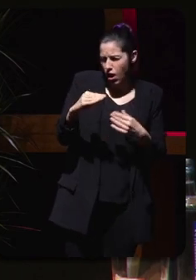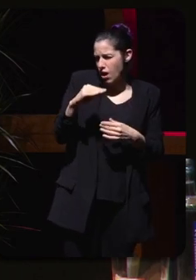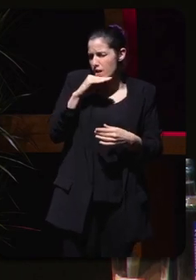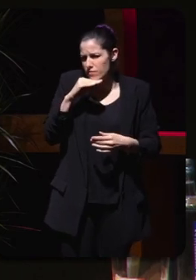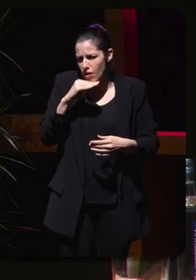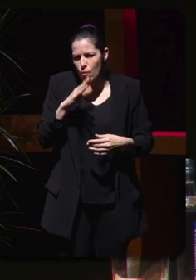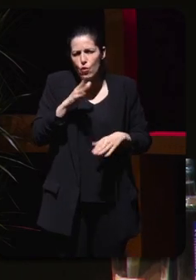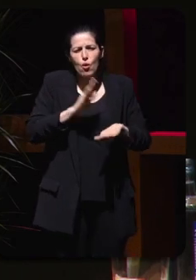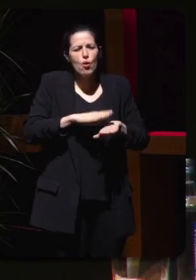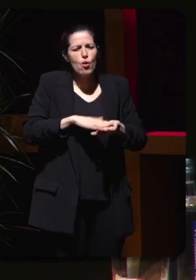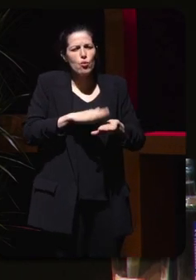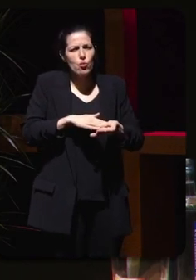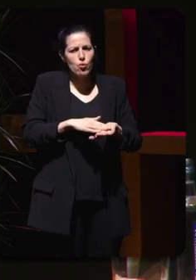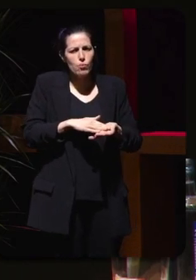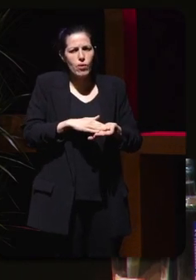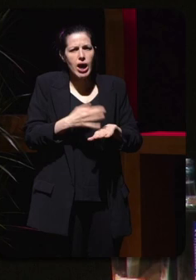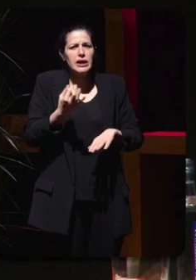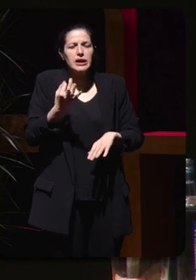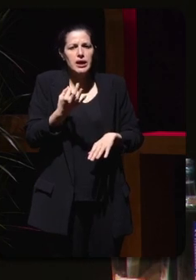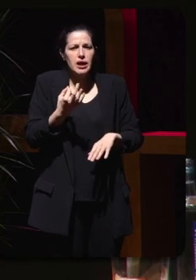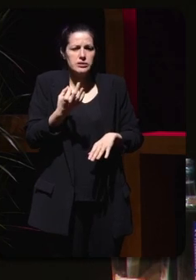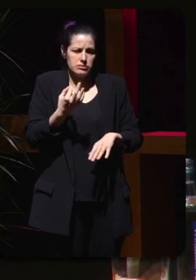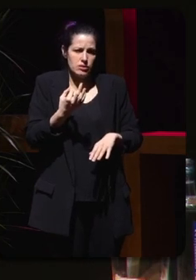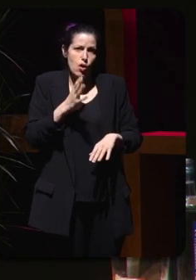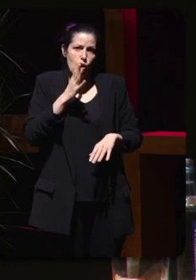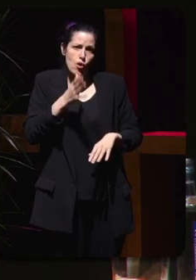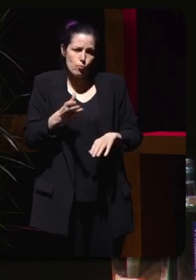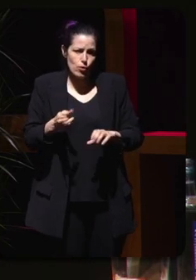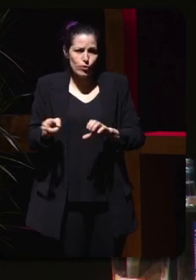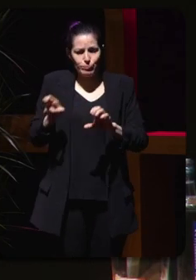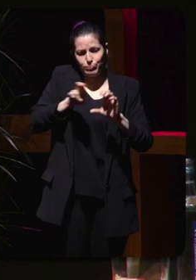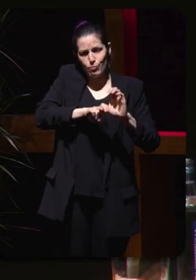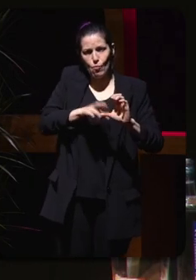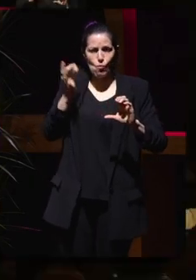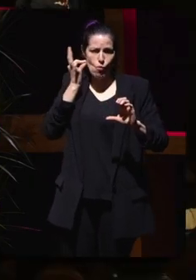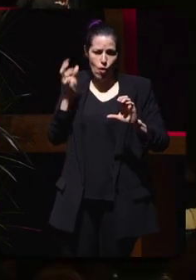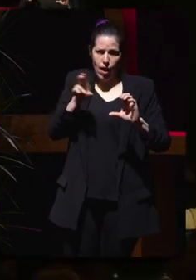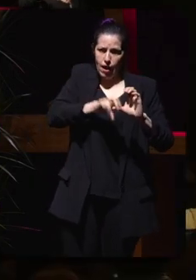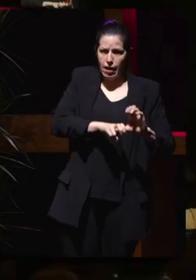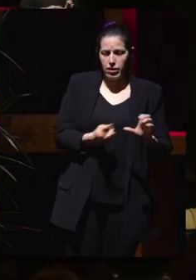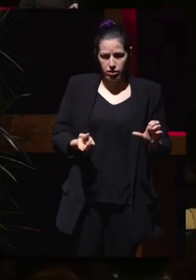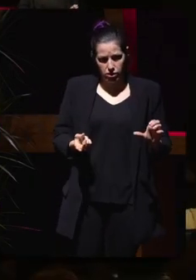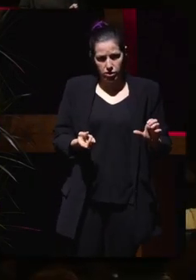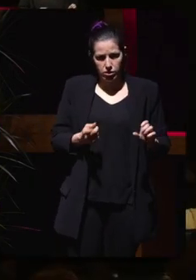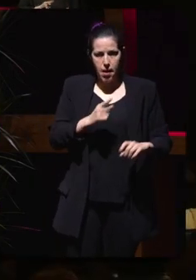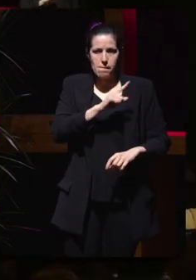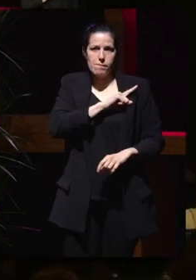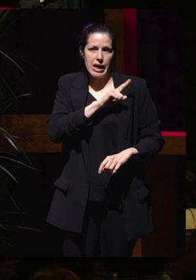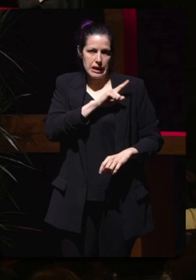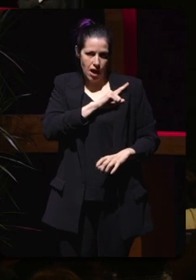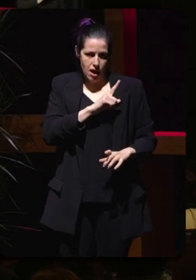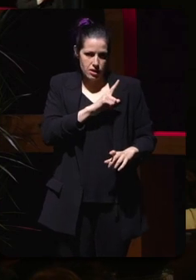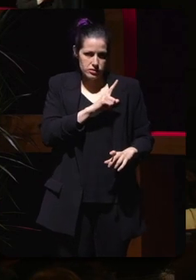culpa de que hubiera pasado esto era que habían dejado entrar una mujer en la cabina. Militares sesudos belgas,